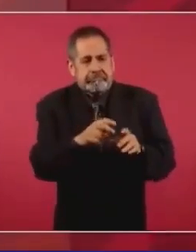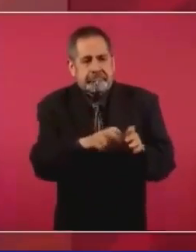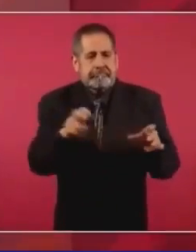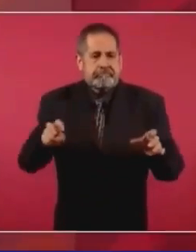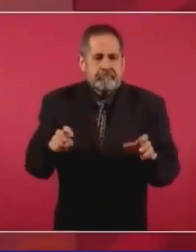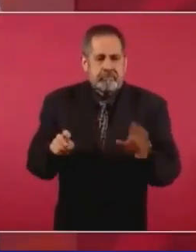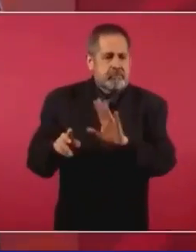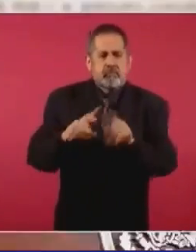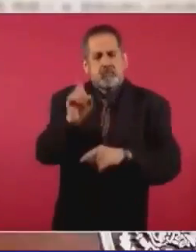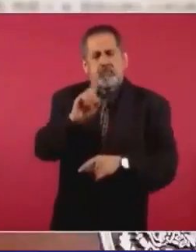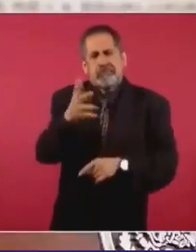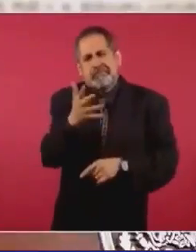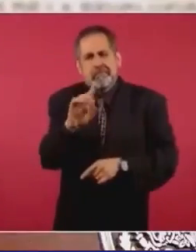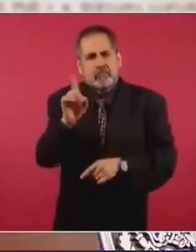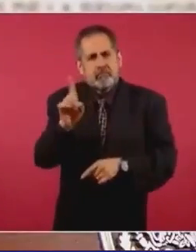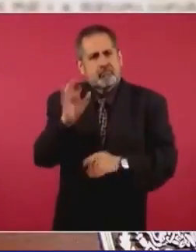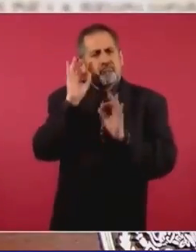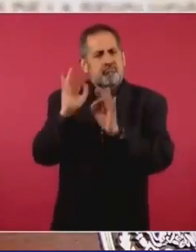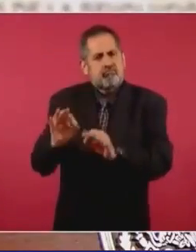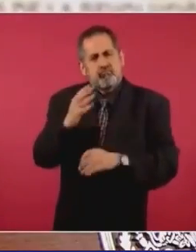No, más o menos, era